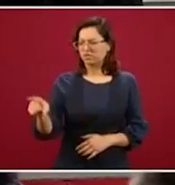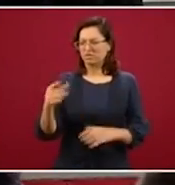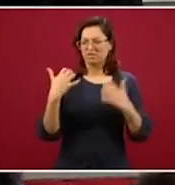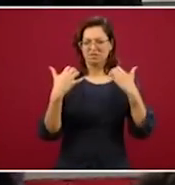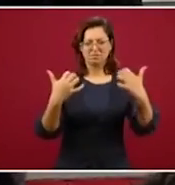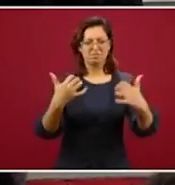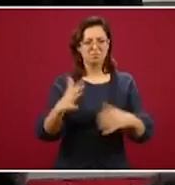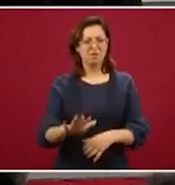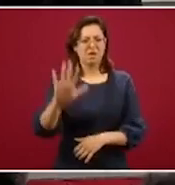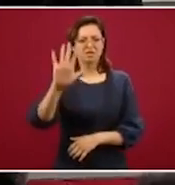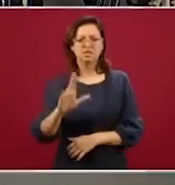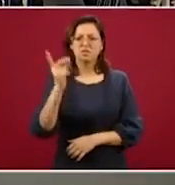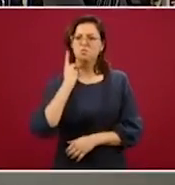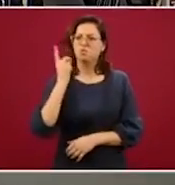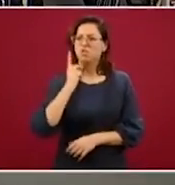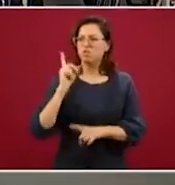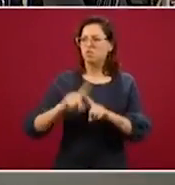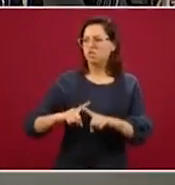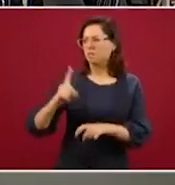bueno.